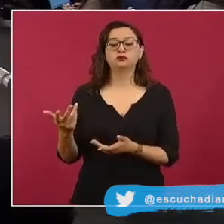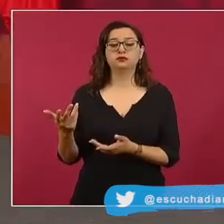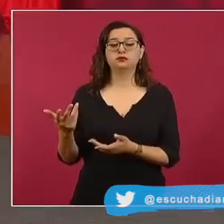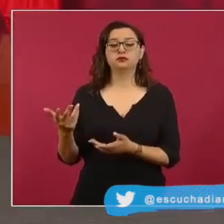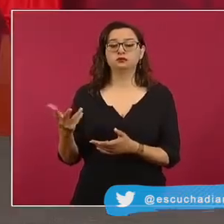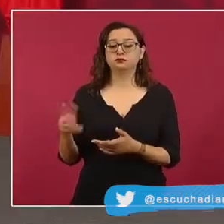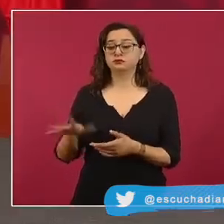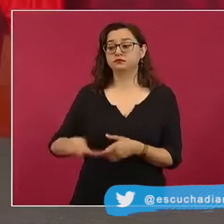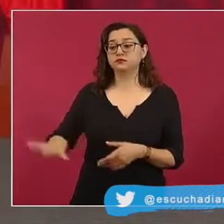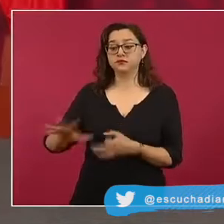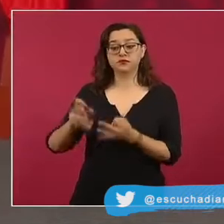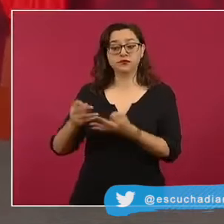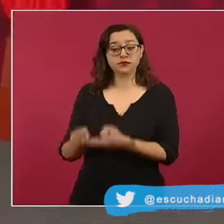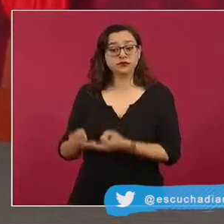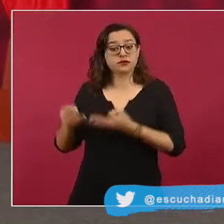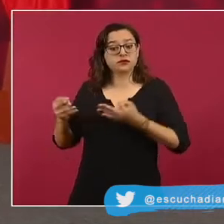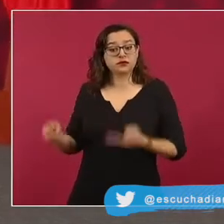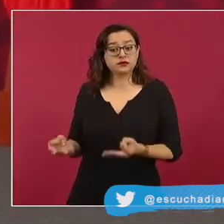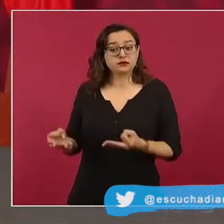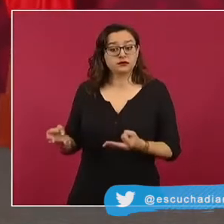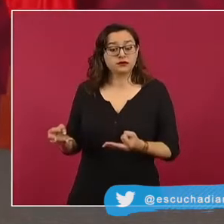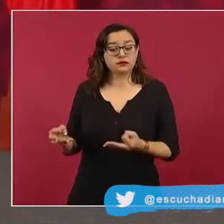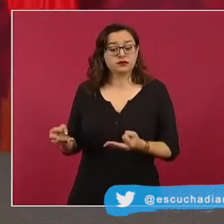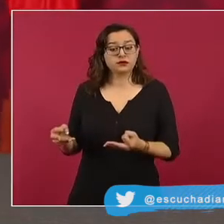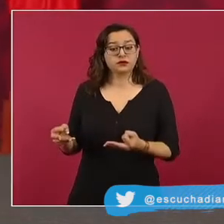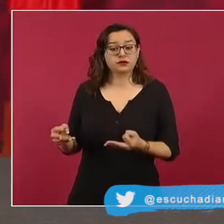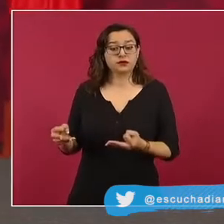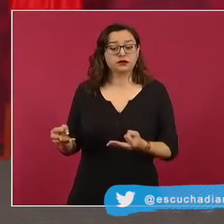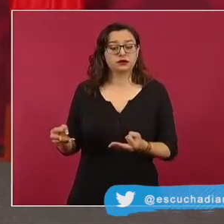independientes para resolver el caso